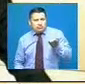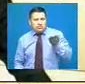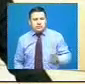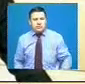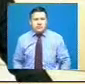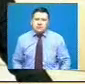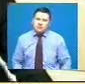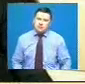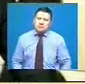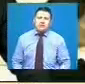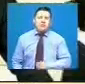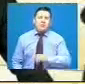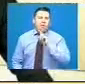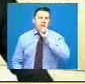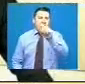Pero la pregunta es